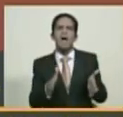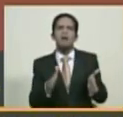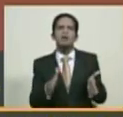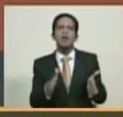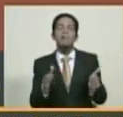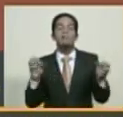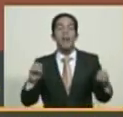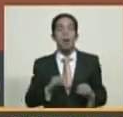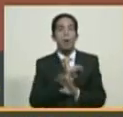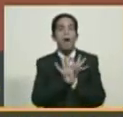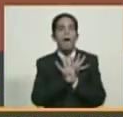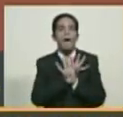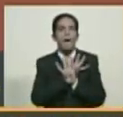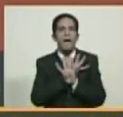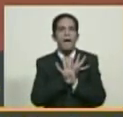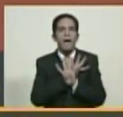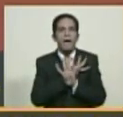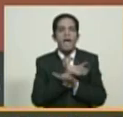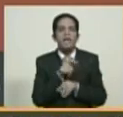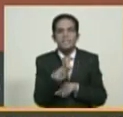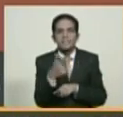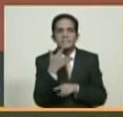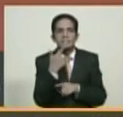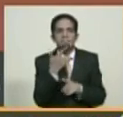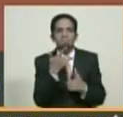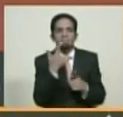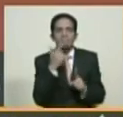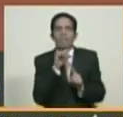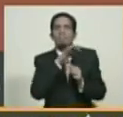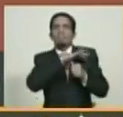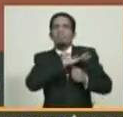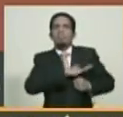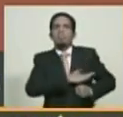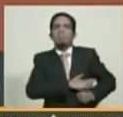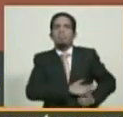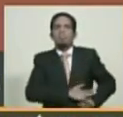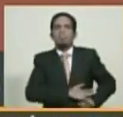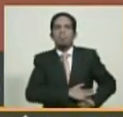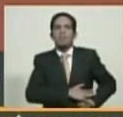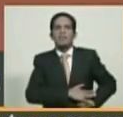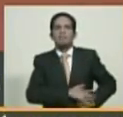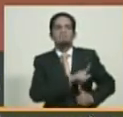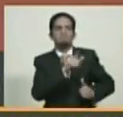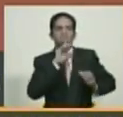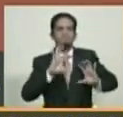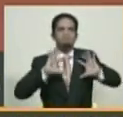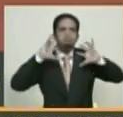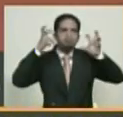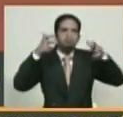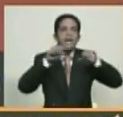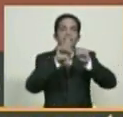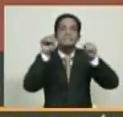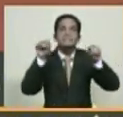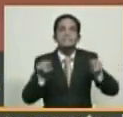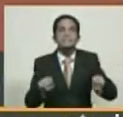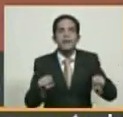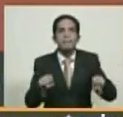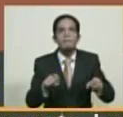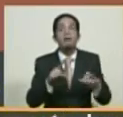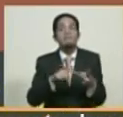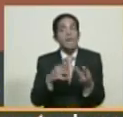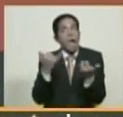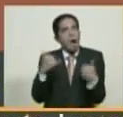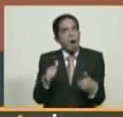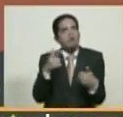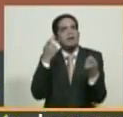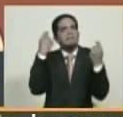de Estados Americanos, destruyendo la poca institucionalidad que le quedaba, enloqueciendo el sistema interamericano, y ahora pretenden